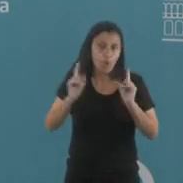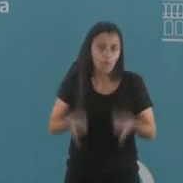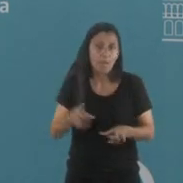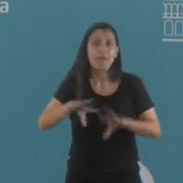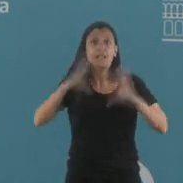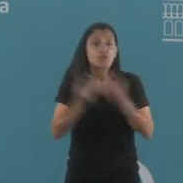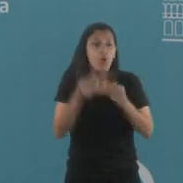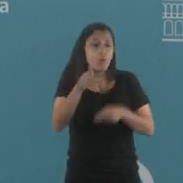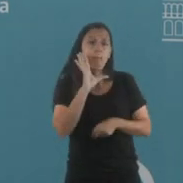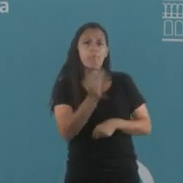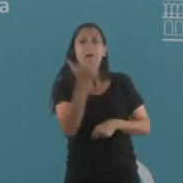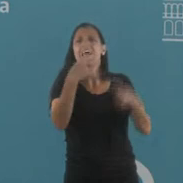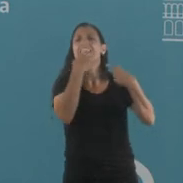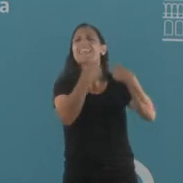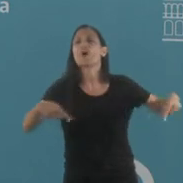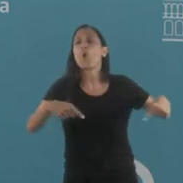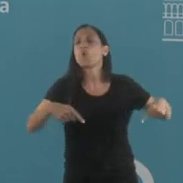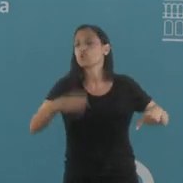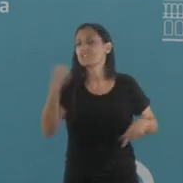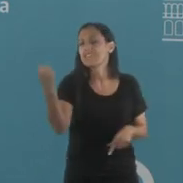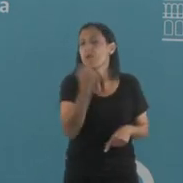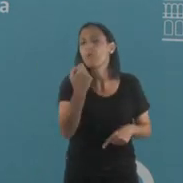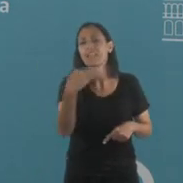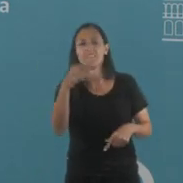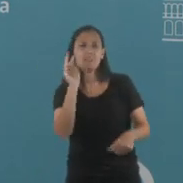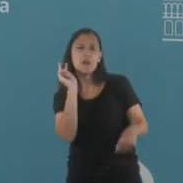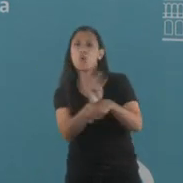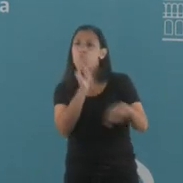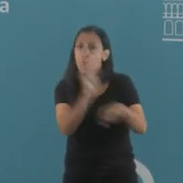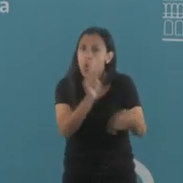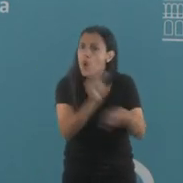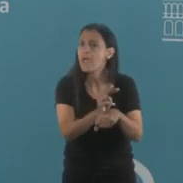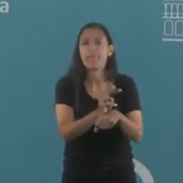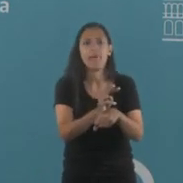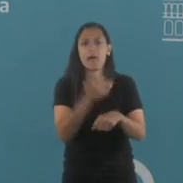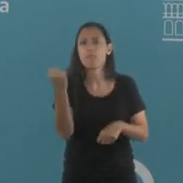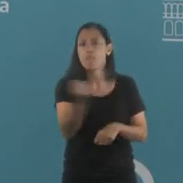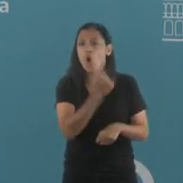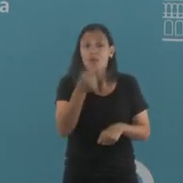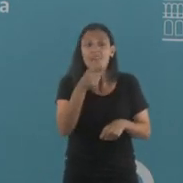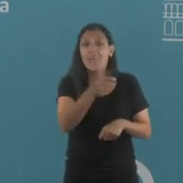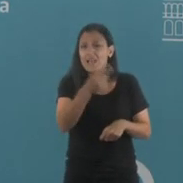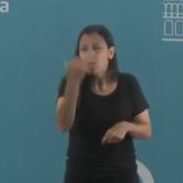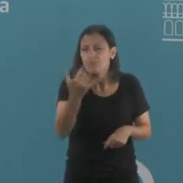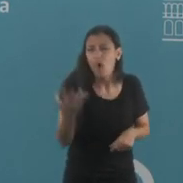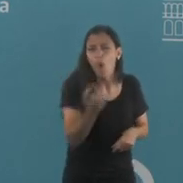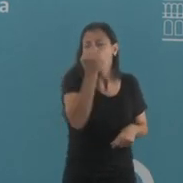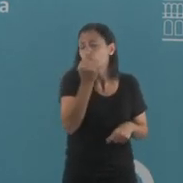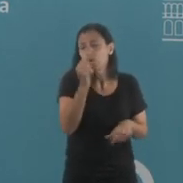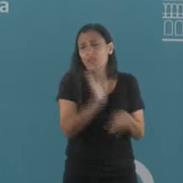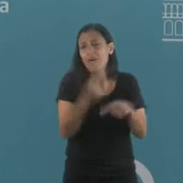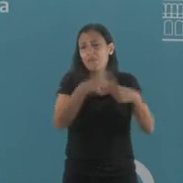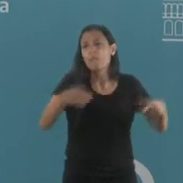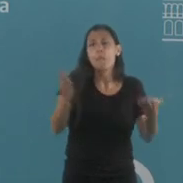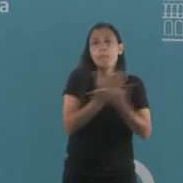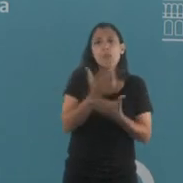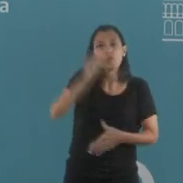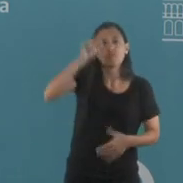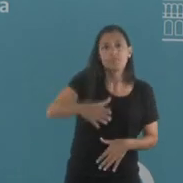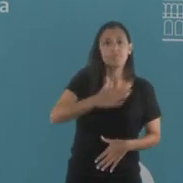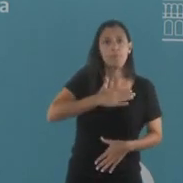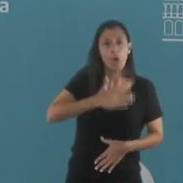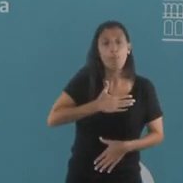de que estos son recursos estratégicos que tenemos que cuidar, que tenemos que proteger, que significan una enorme oportunidad como matriz productiva, pero solo serán